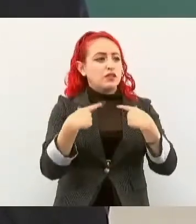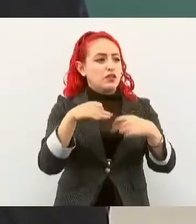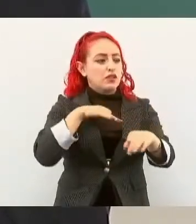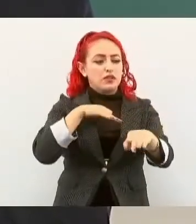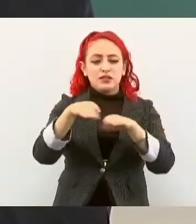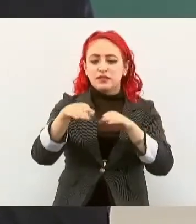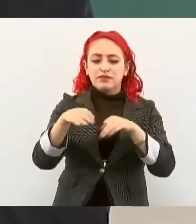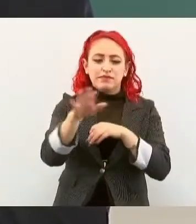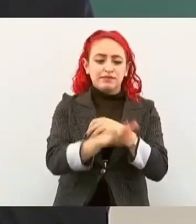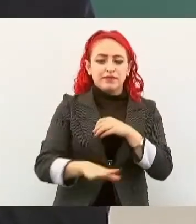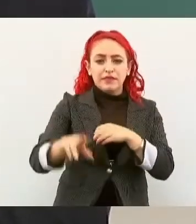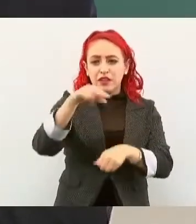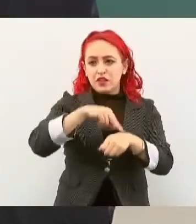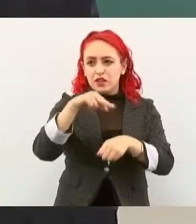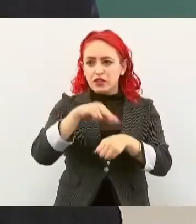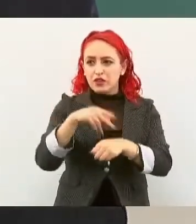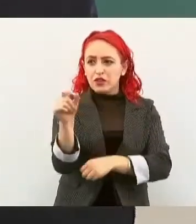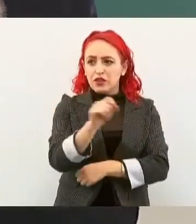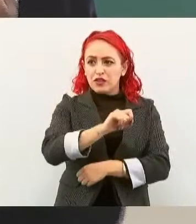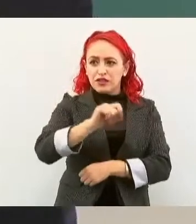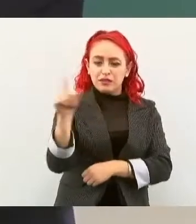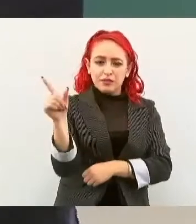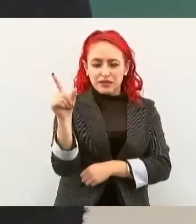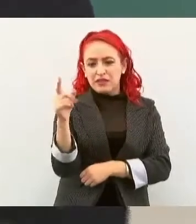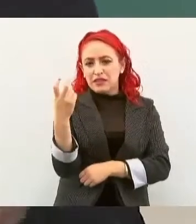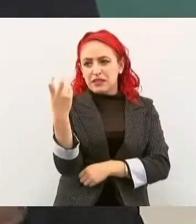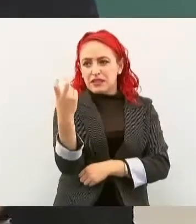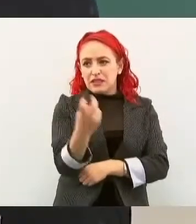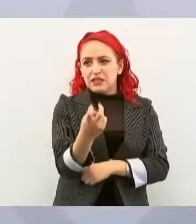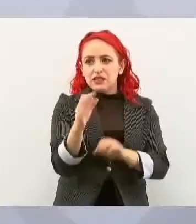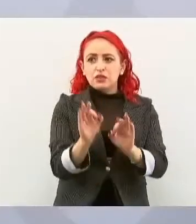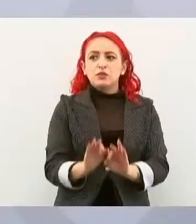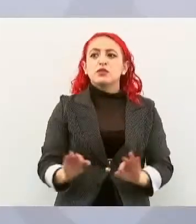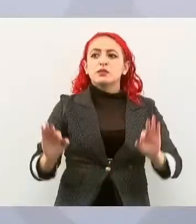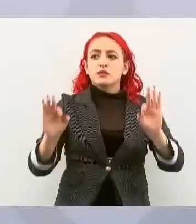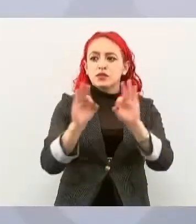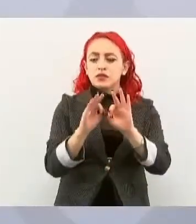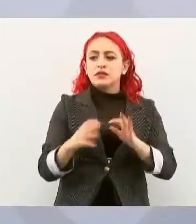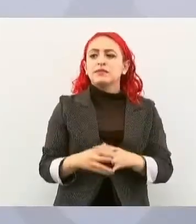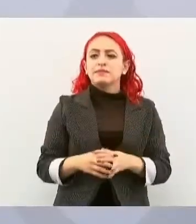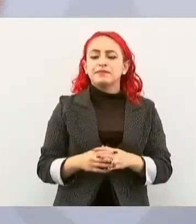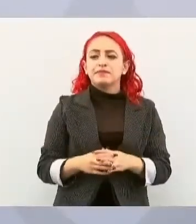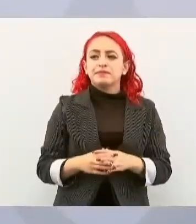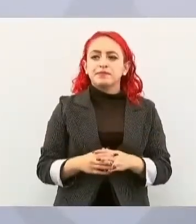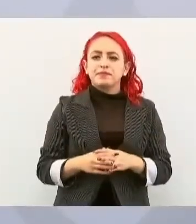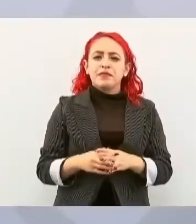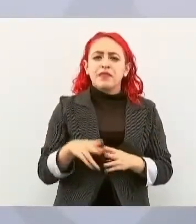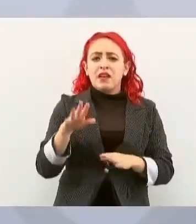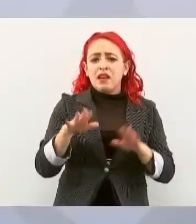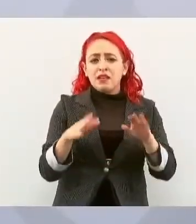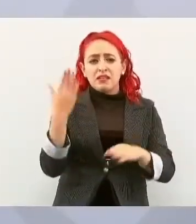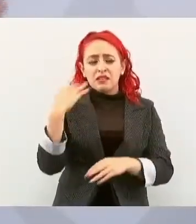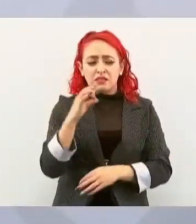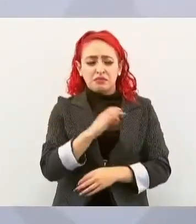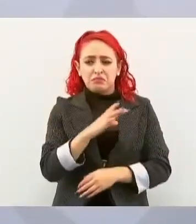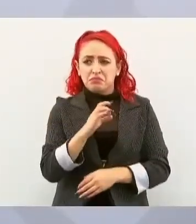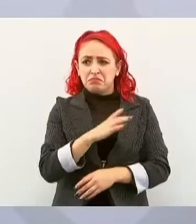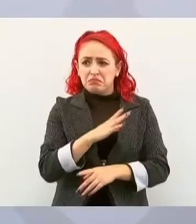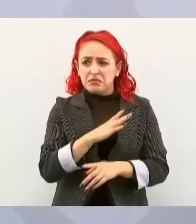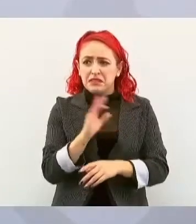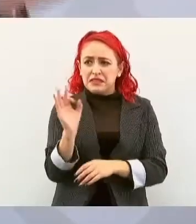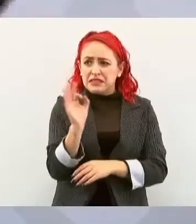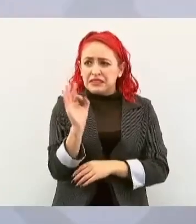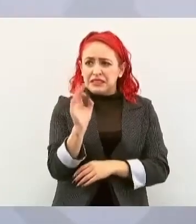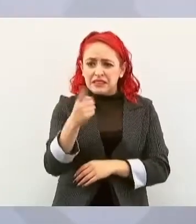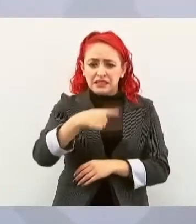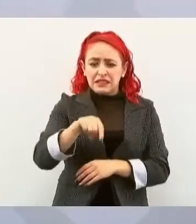médicos, especialistas, eso es fundamental. Había el temor de que